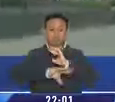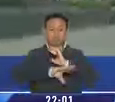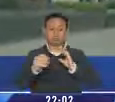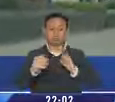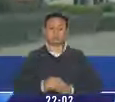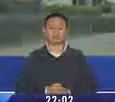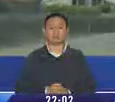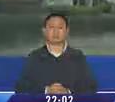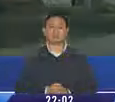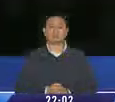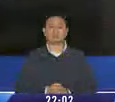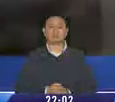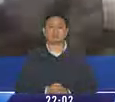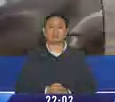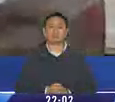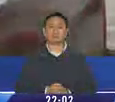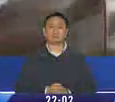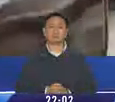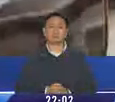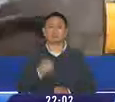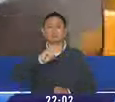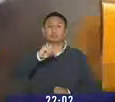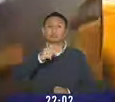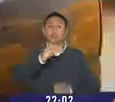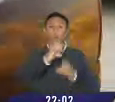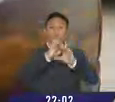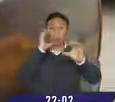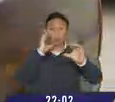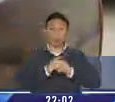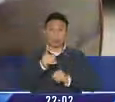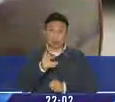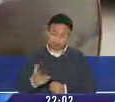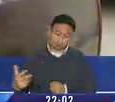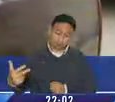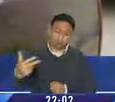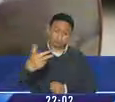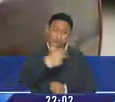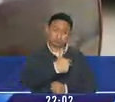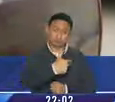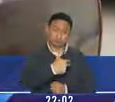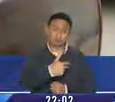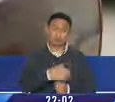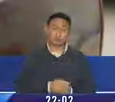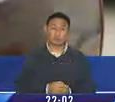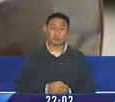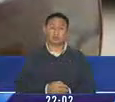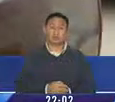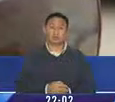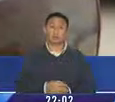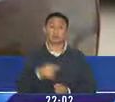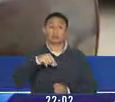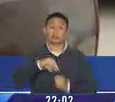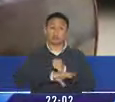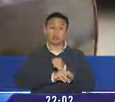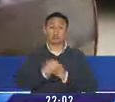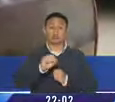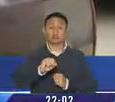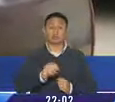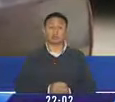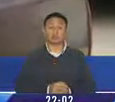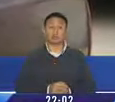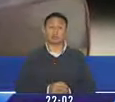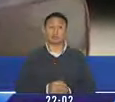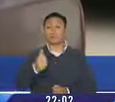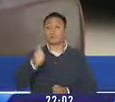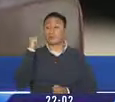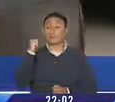este sector. Sí, pero los buses pasan ahí, también ahí en la curva, antes de llegar al paso para coger el túnel, también roban. Y atrás ya viene el